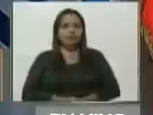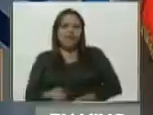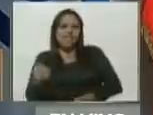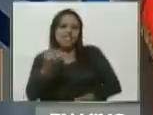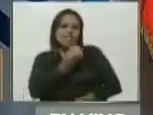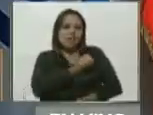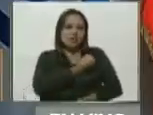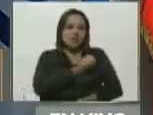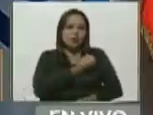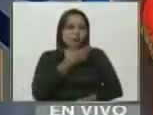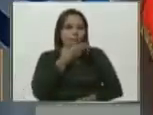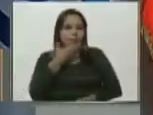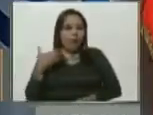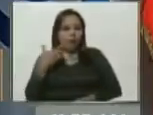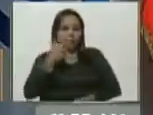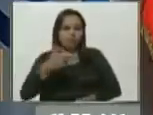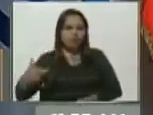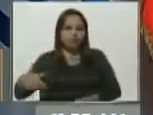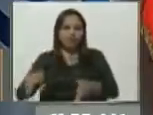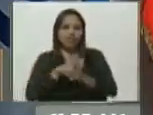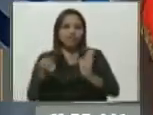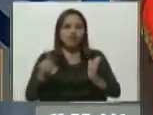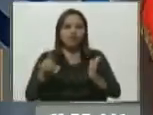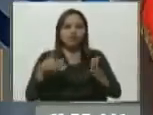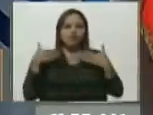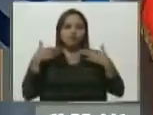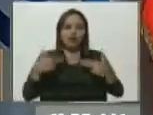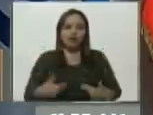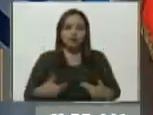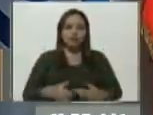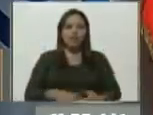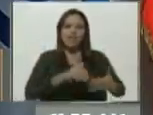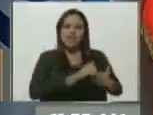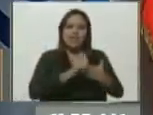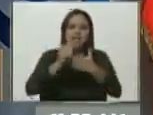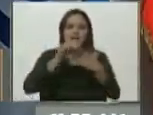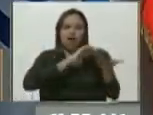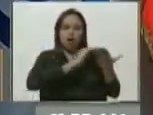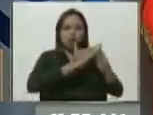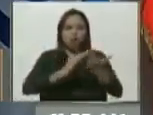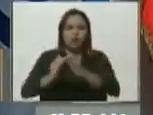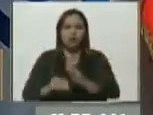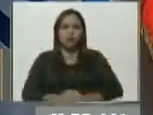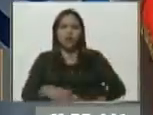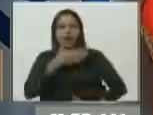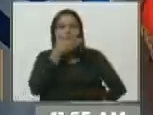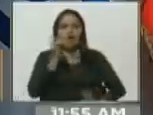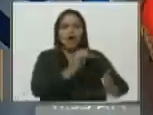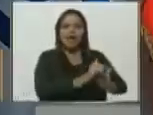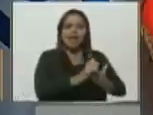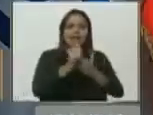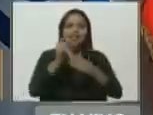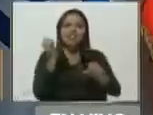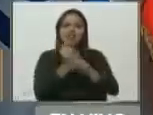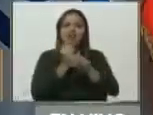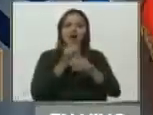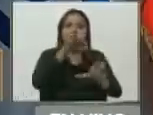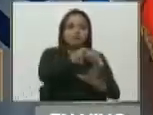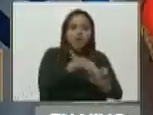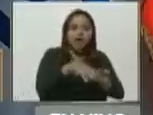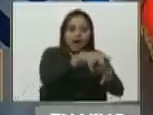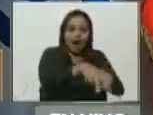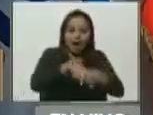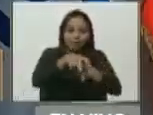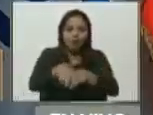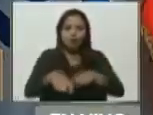los mejores activistas de derechos humanos, de los mejores líderes comunales, de los mejores líderes agrarios, de los